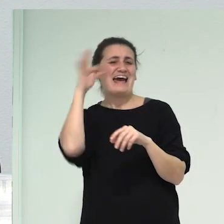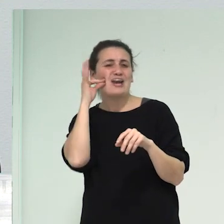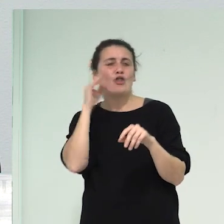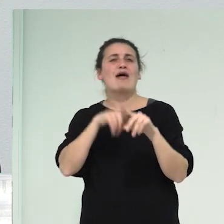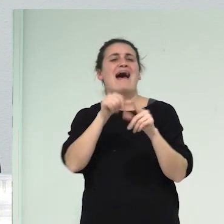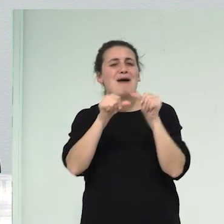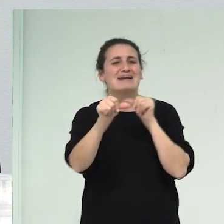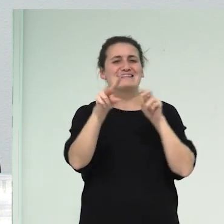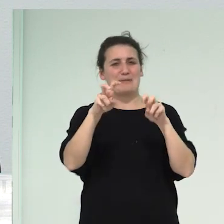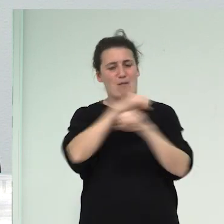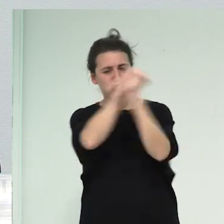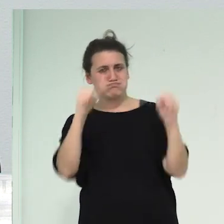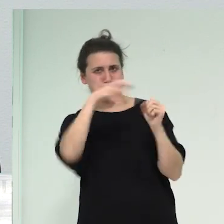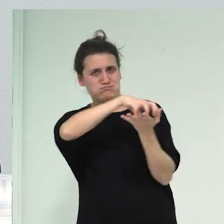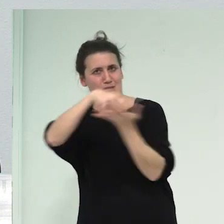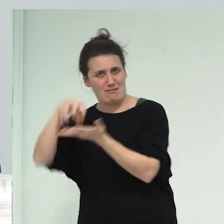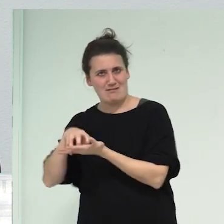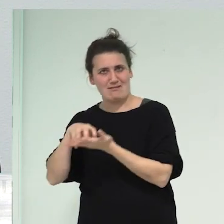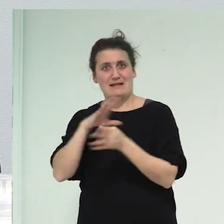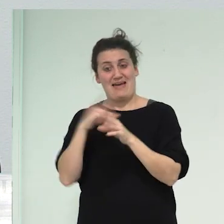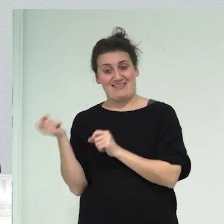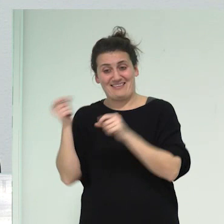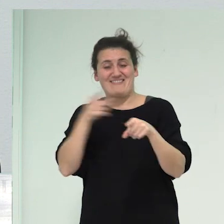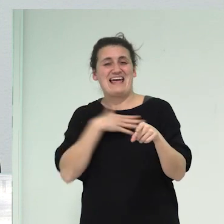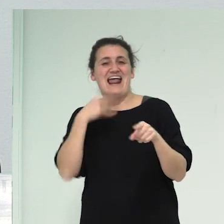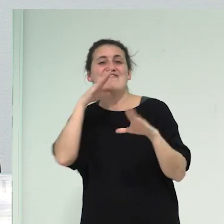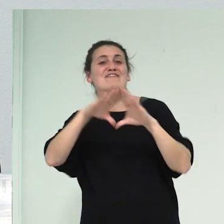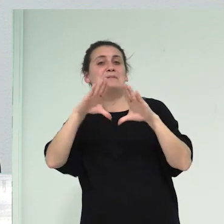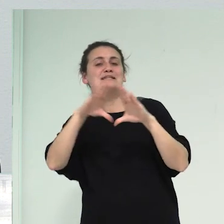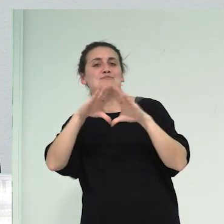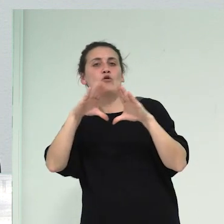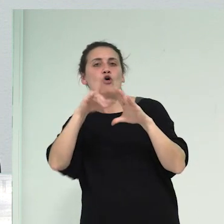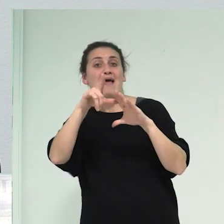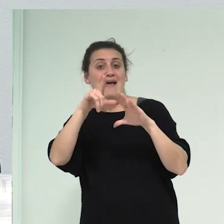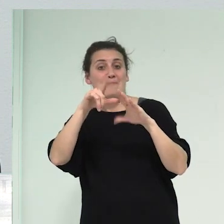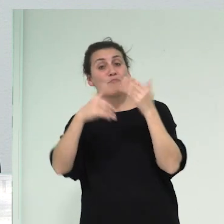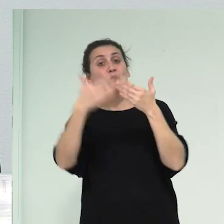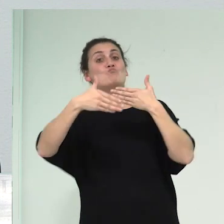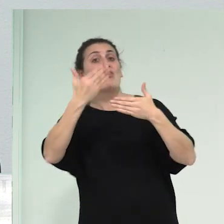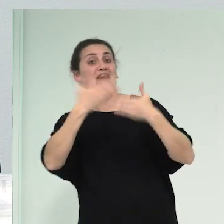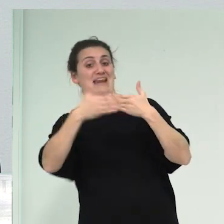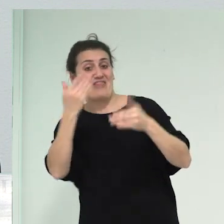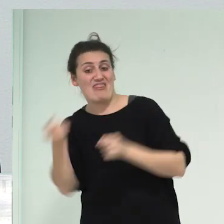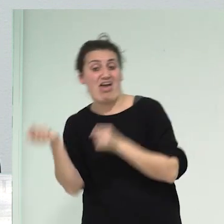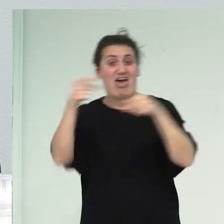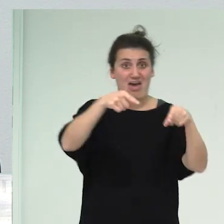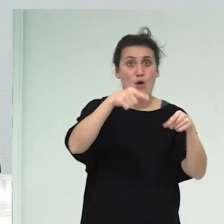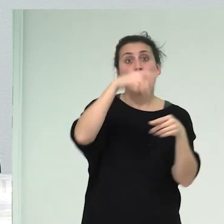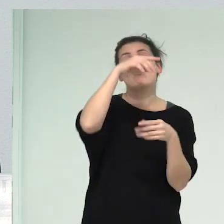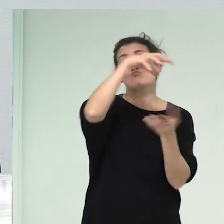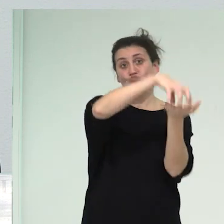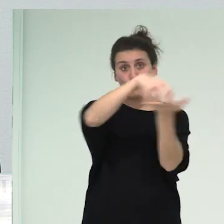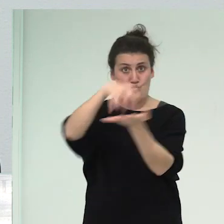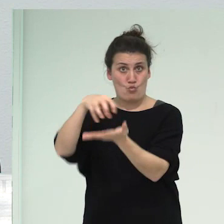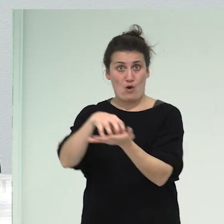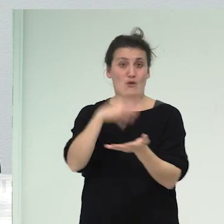llevaba, como que quería llevar el feminismo de la modernidad a los pueblos indígenas, y los pueblos indígenas y las